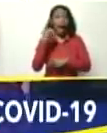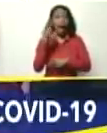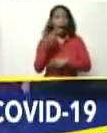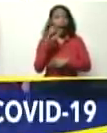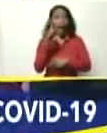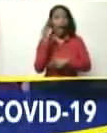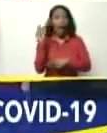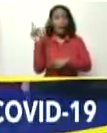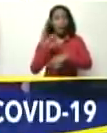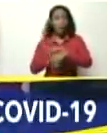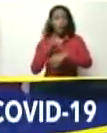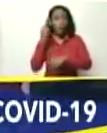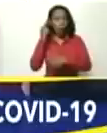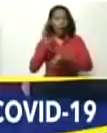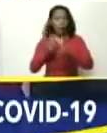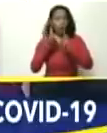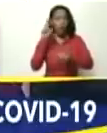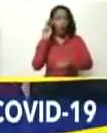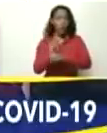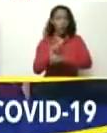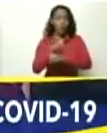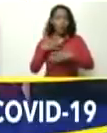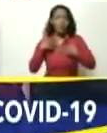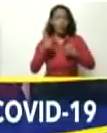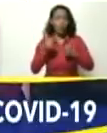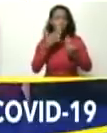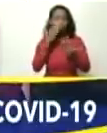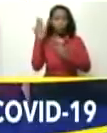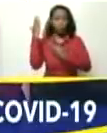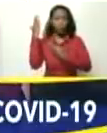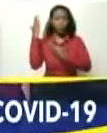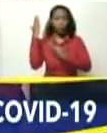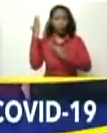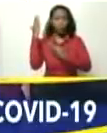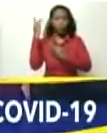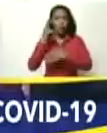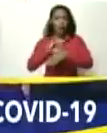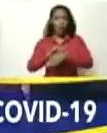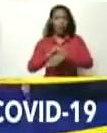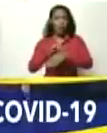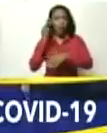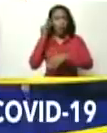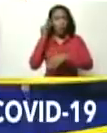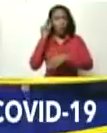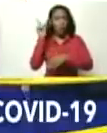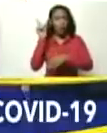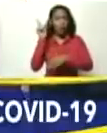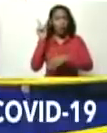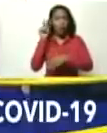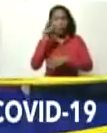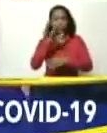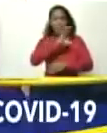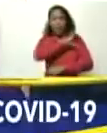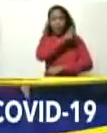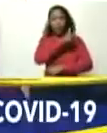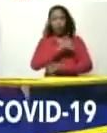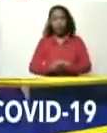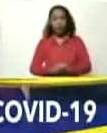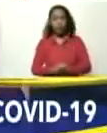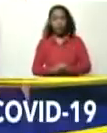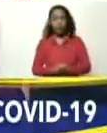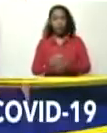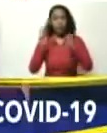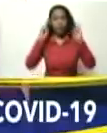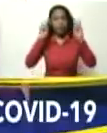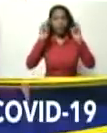Torres, Autoridad Única de Salud. La doctora Francis Monsalves, directora del